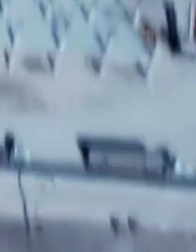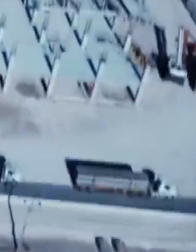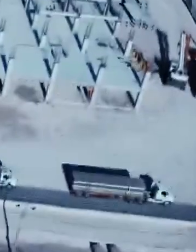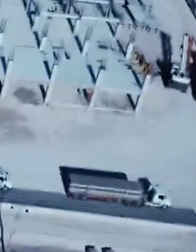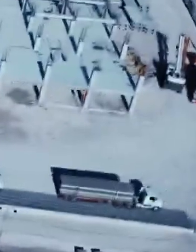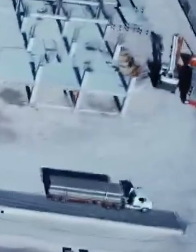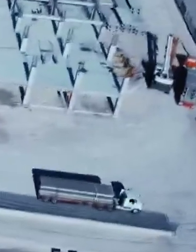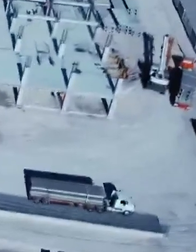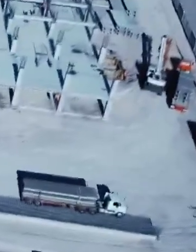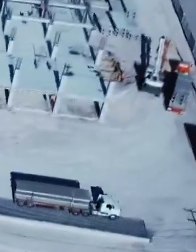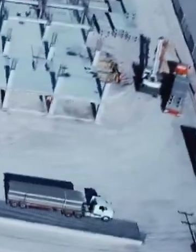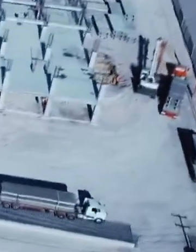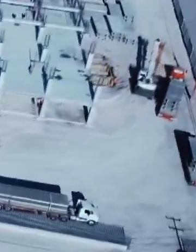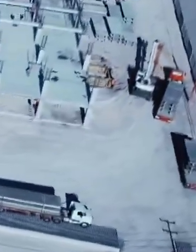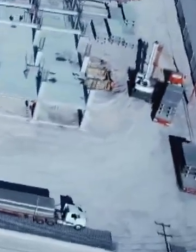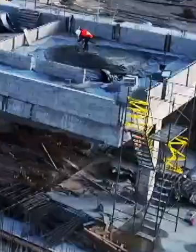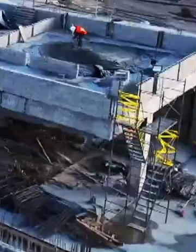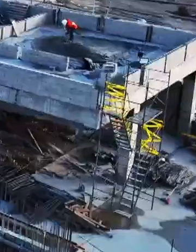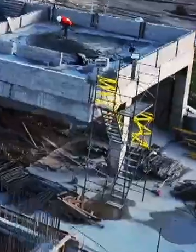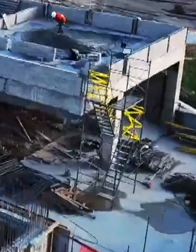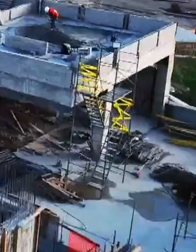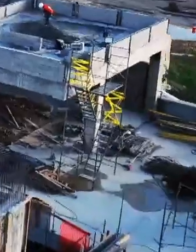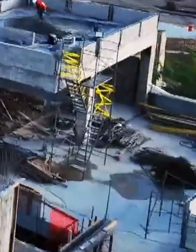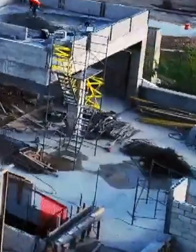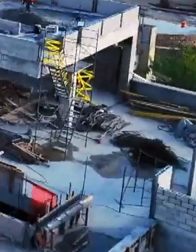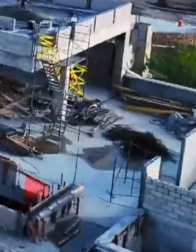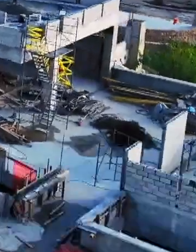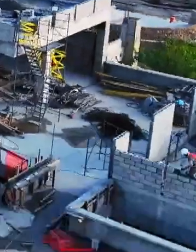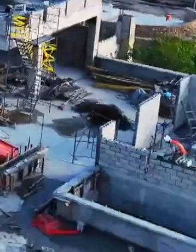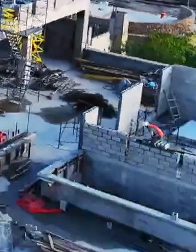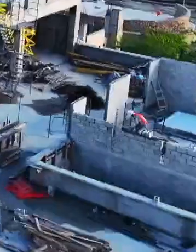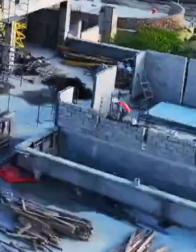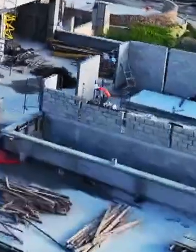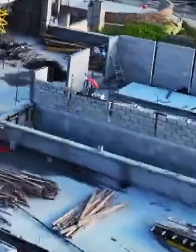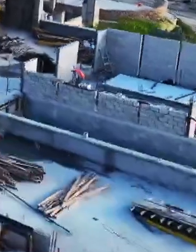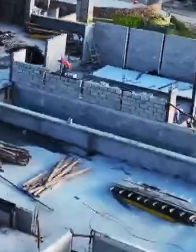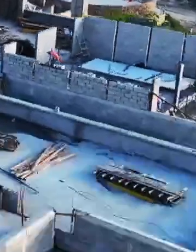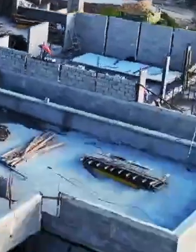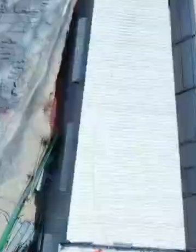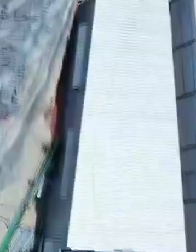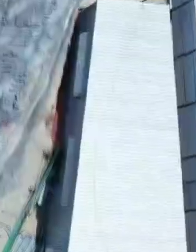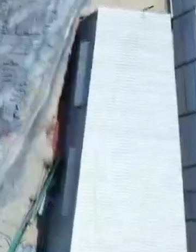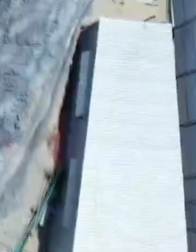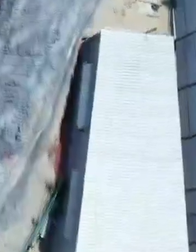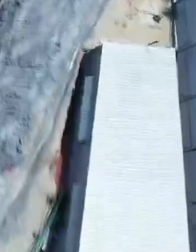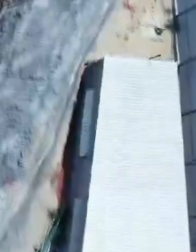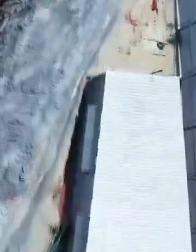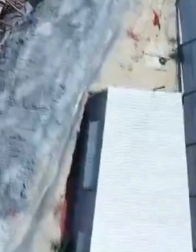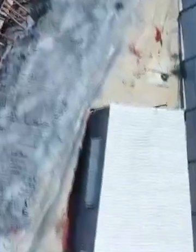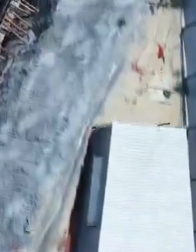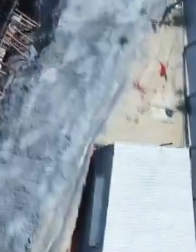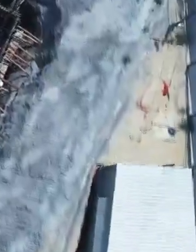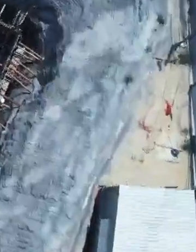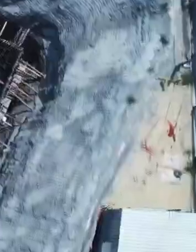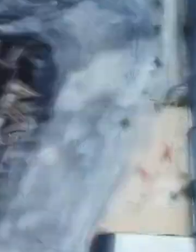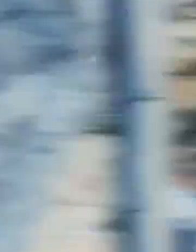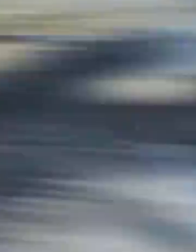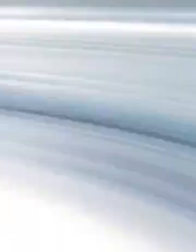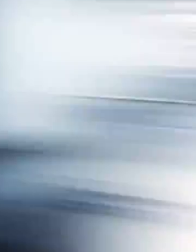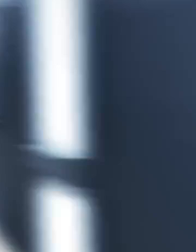Los recursos invertidos en estas obras son propios, por lo que no quedarán deudas ni contratos impagables a largo